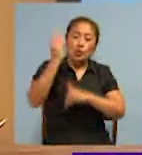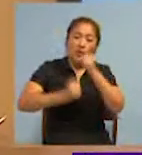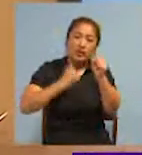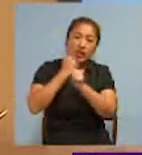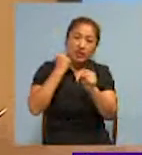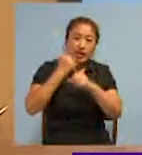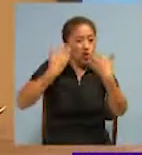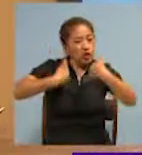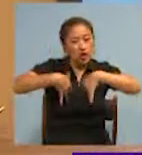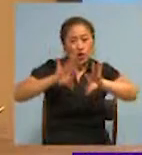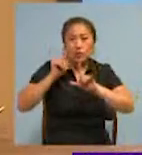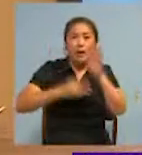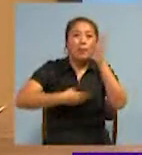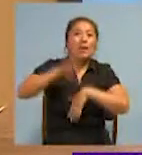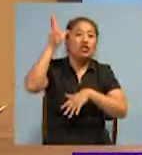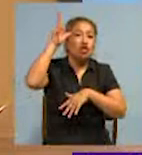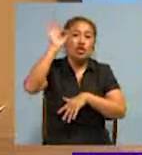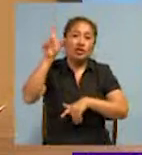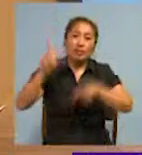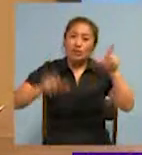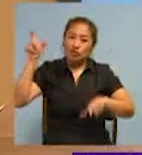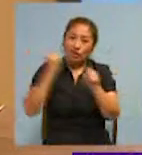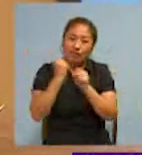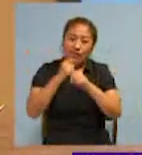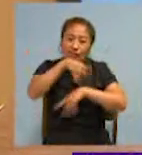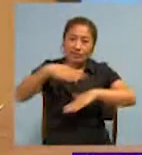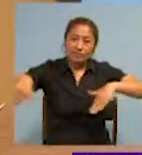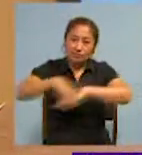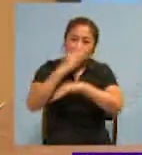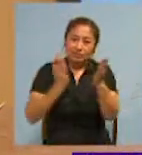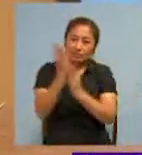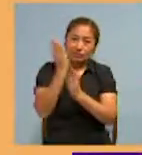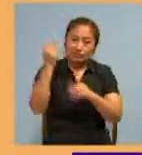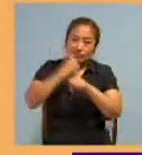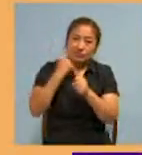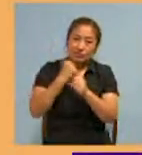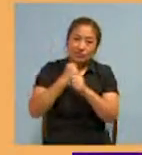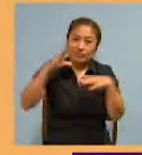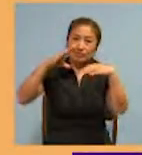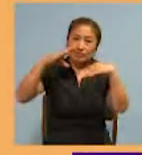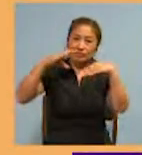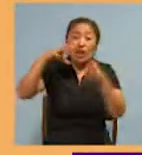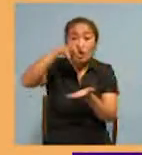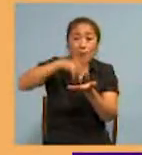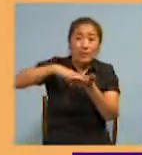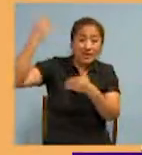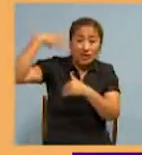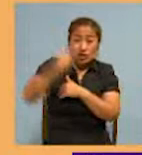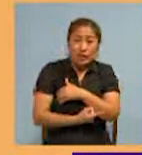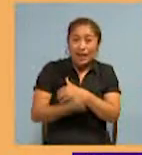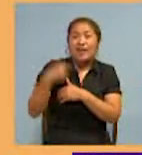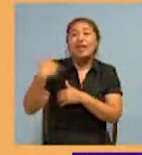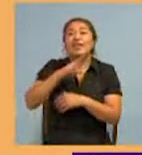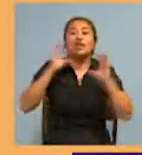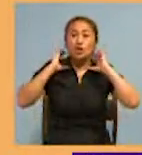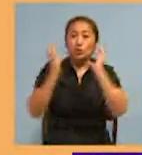los trabajadores vialidad hay más de 80 trabajadores viales que están trabajando en la planta que desde nuestro campamento de sus que